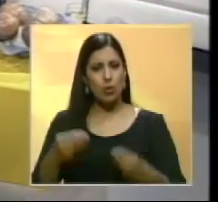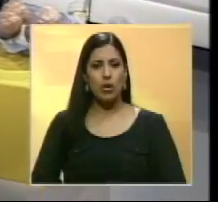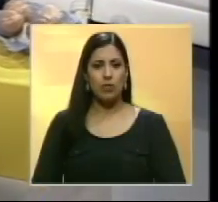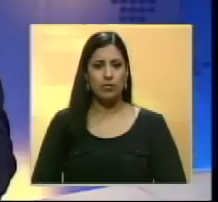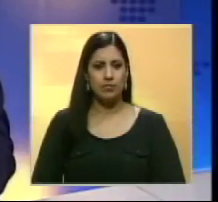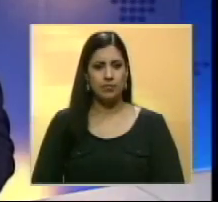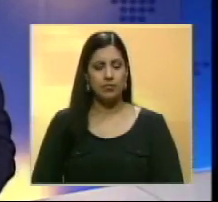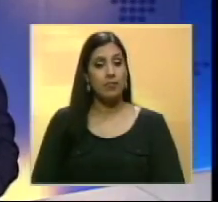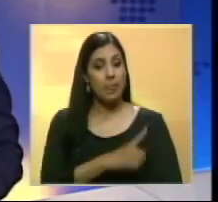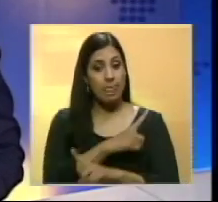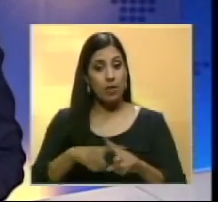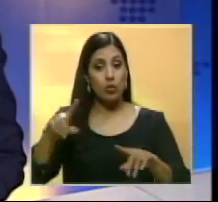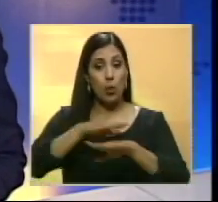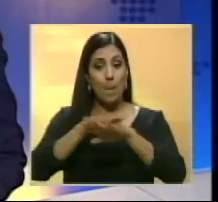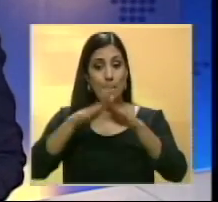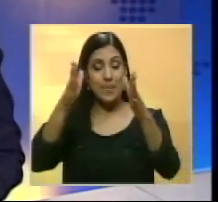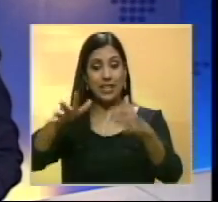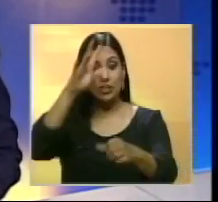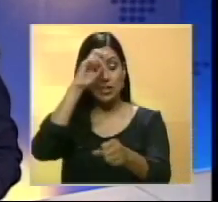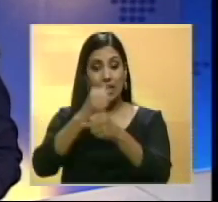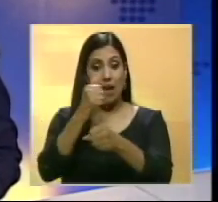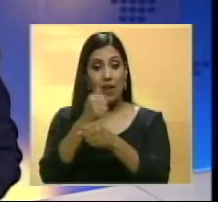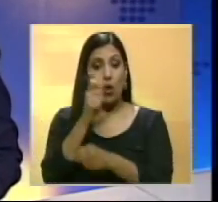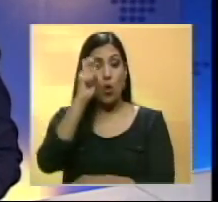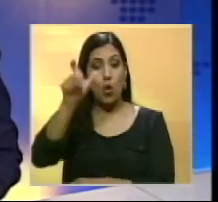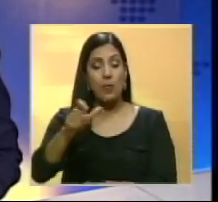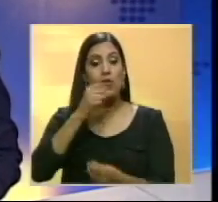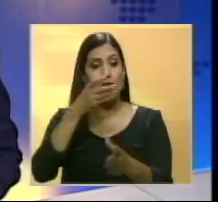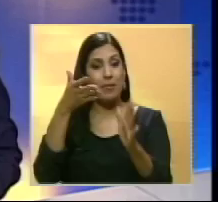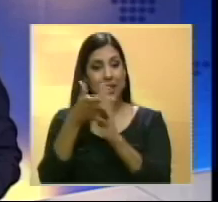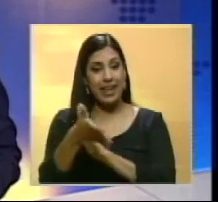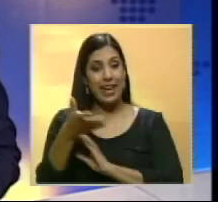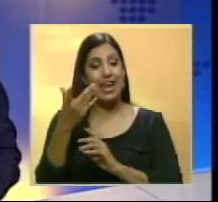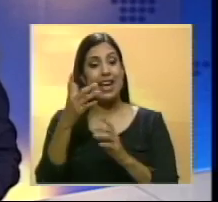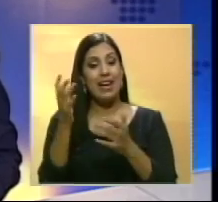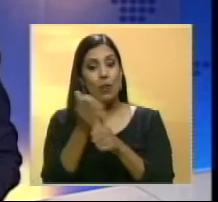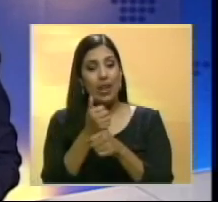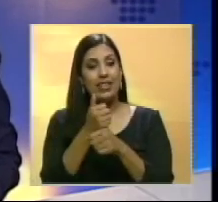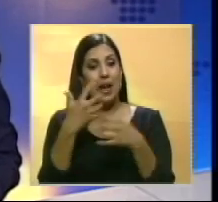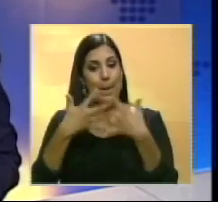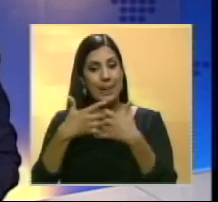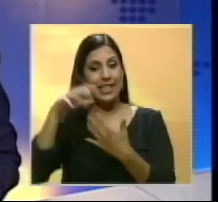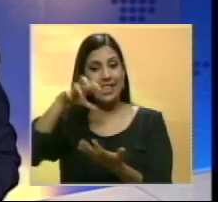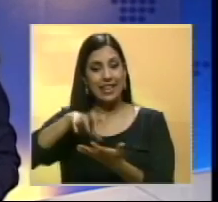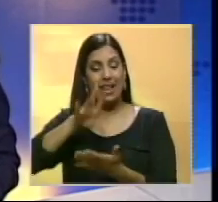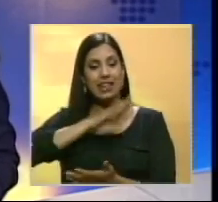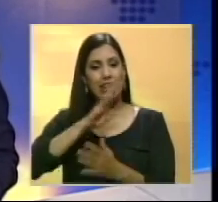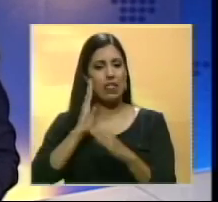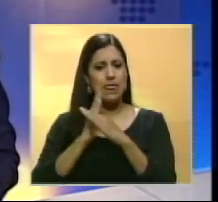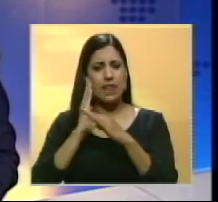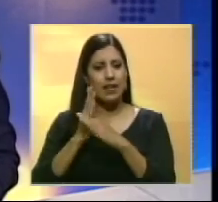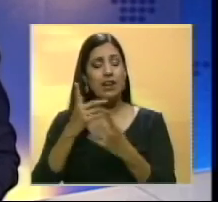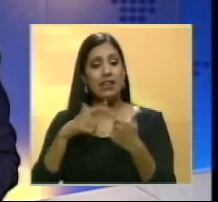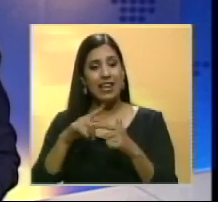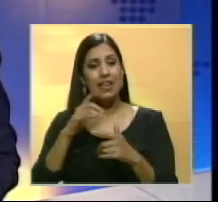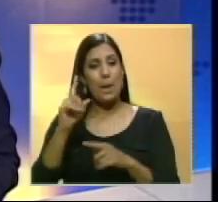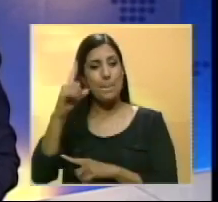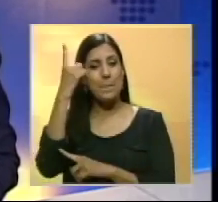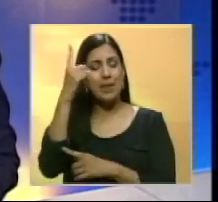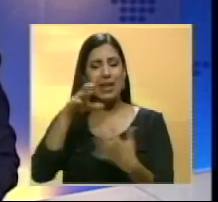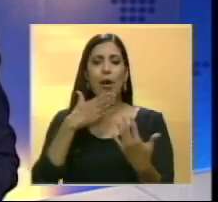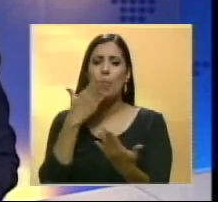públicos. El ministro del Trabajo, Osvaldo Vera, aseguró que la recuperación de las empresas del Estado que están paralizadas es una de las